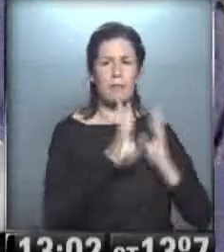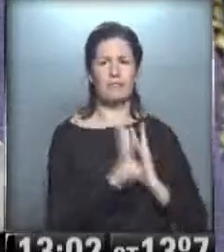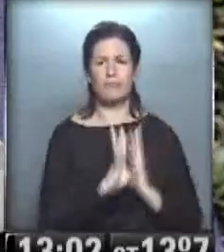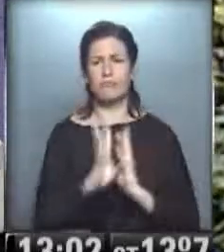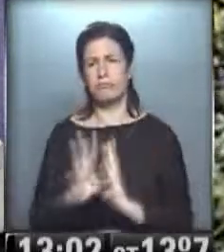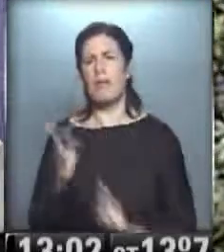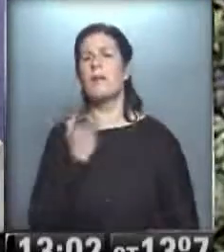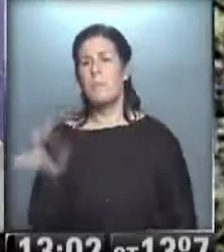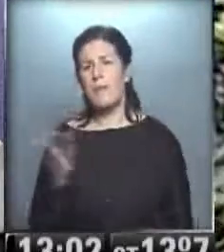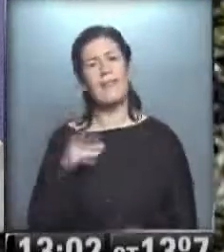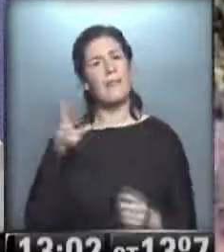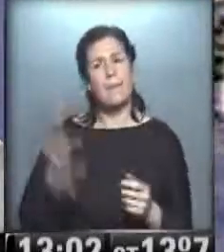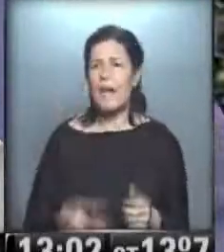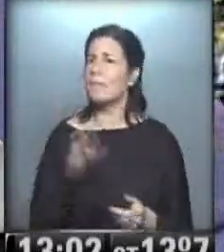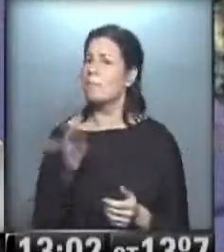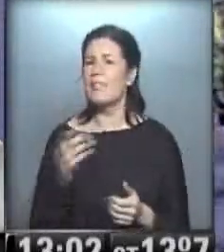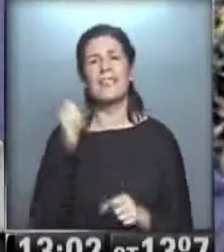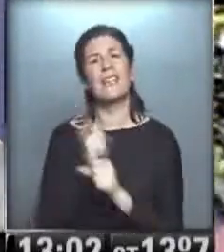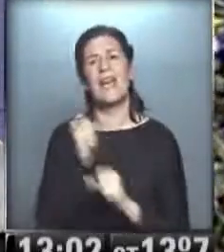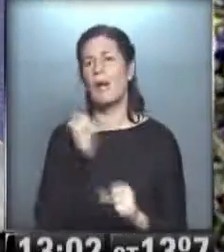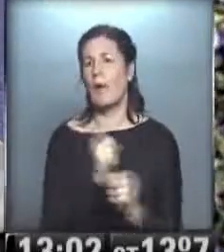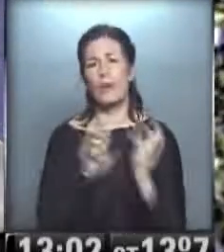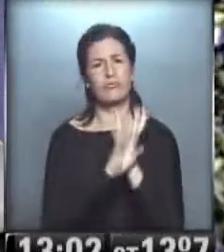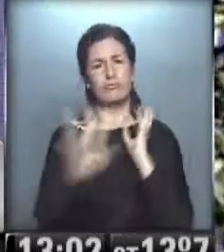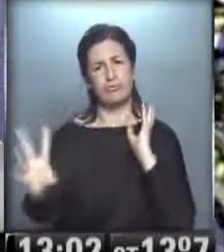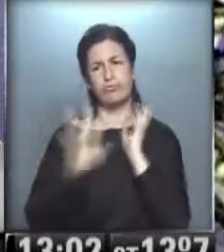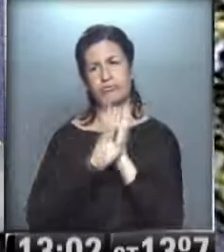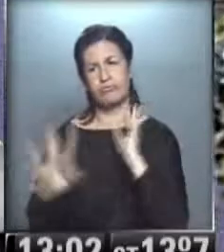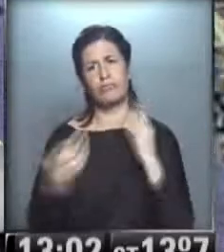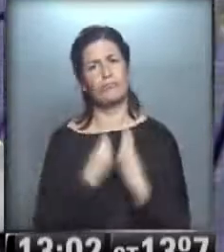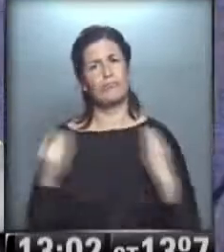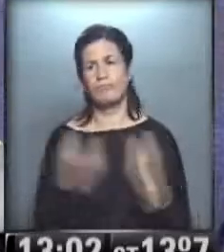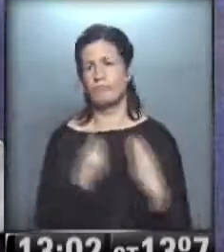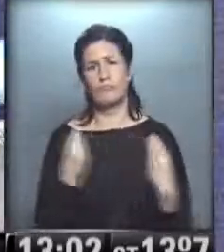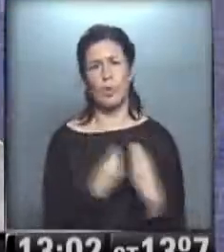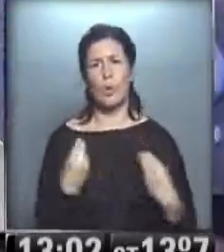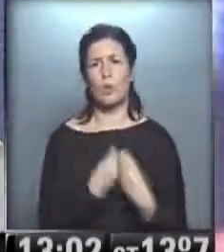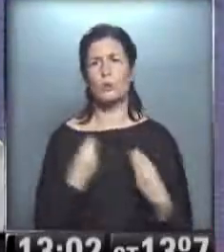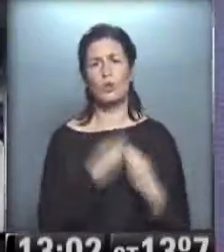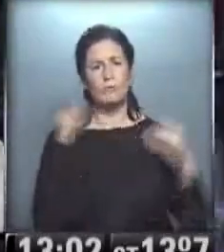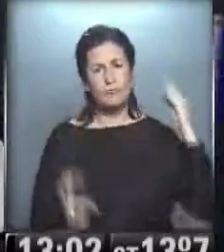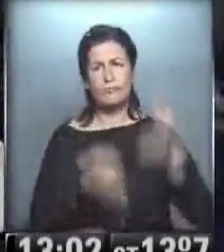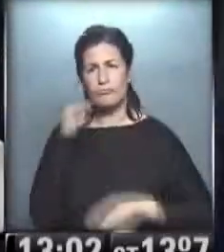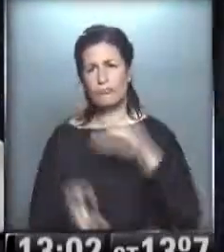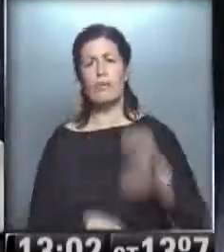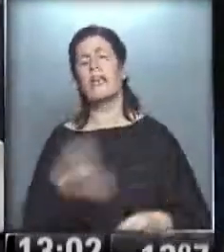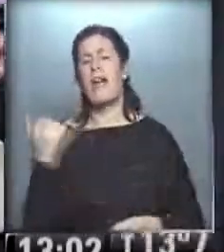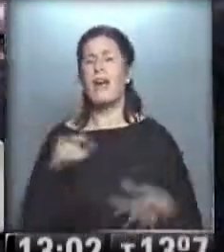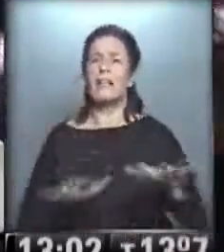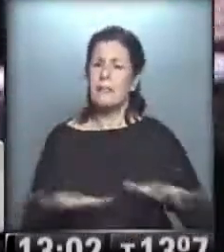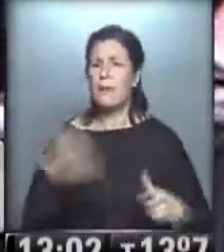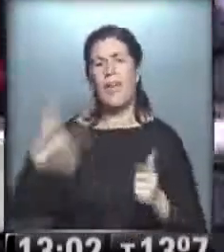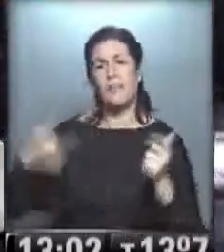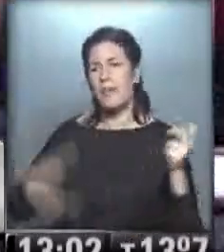patrono del pan y del trabajo es incesante toda la gente que ha llegado hasta aquí ha participado de todas las actividades como